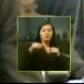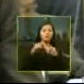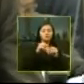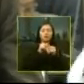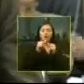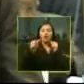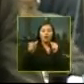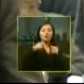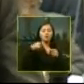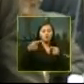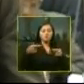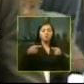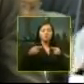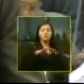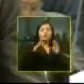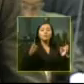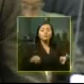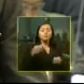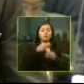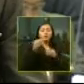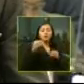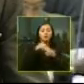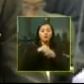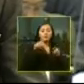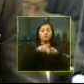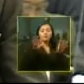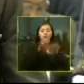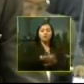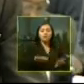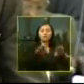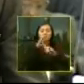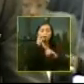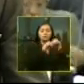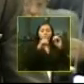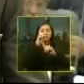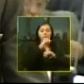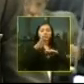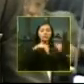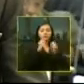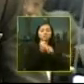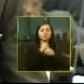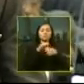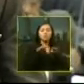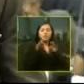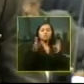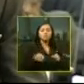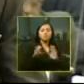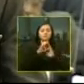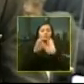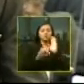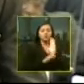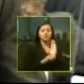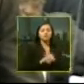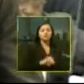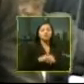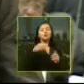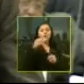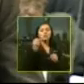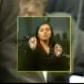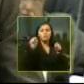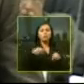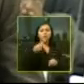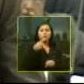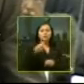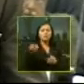mesa y en las diferentes observaciones que he hecho a las mesas constituyentes, y puedo